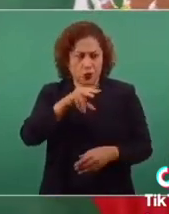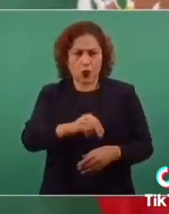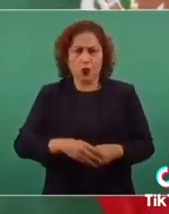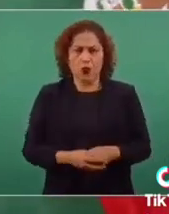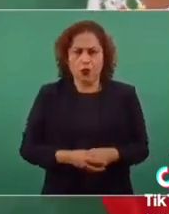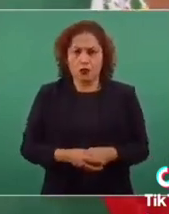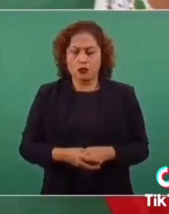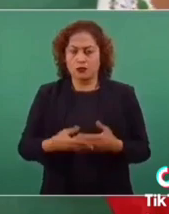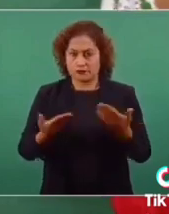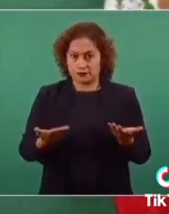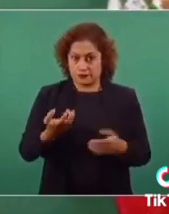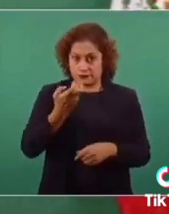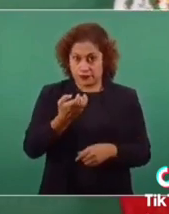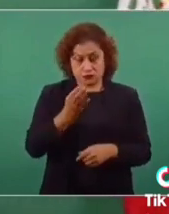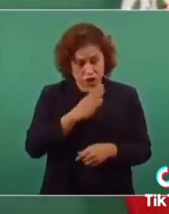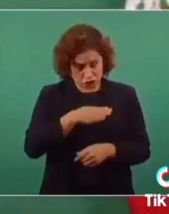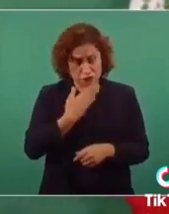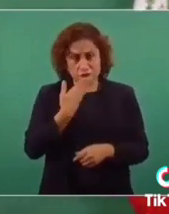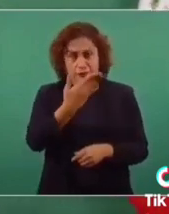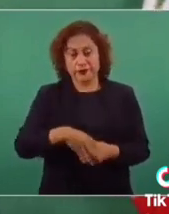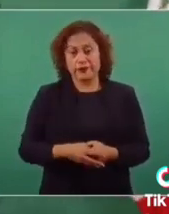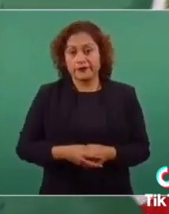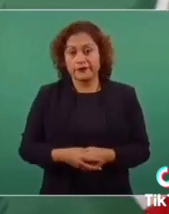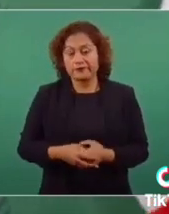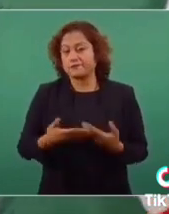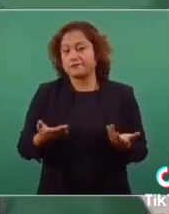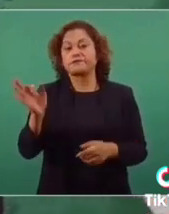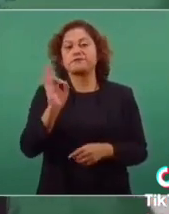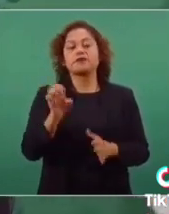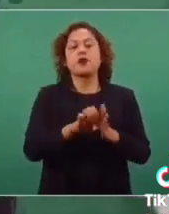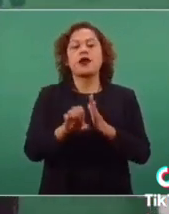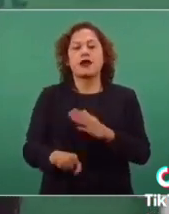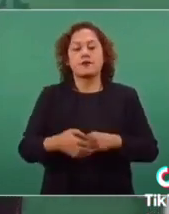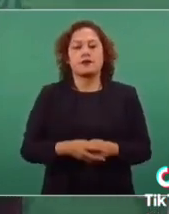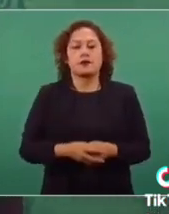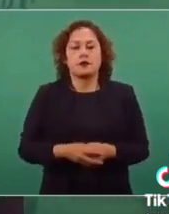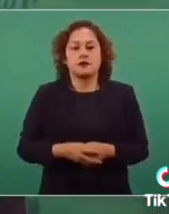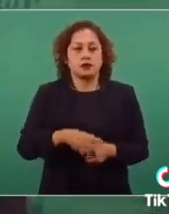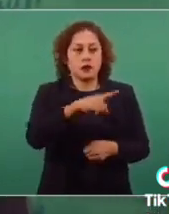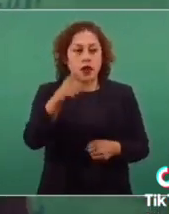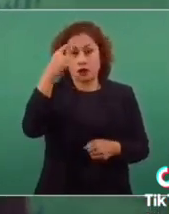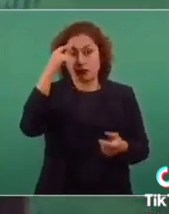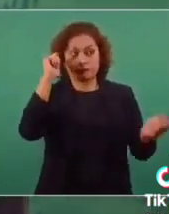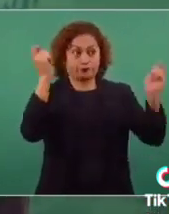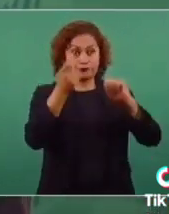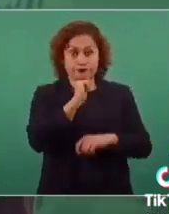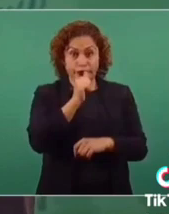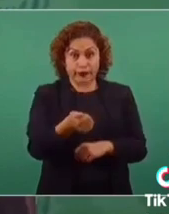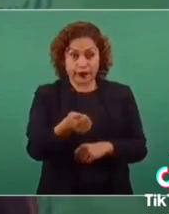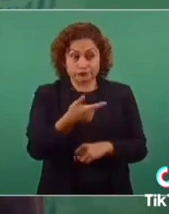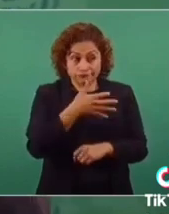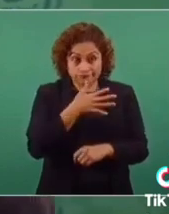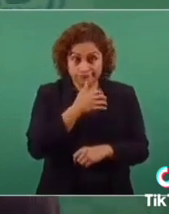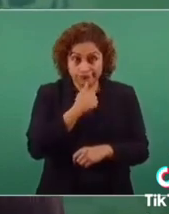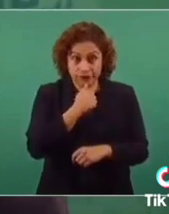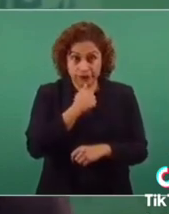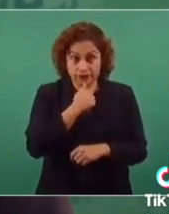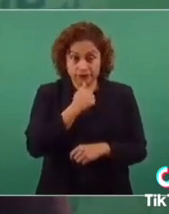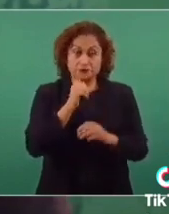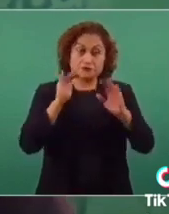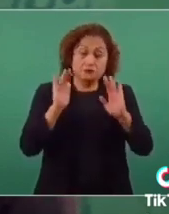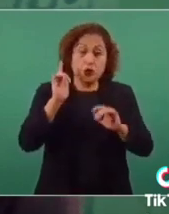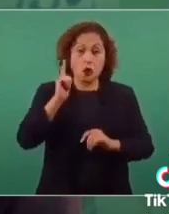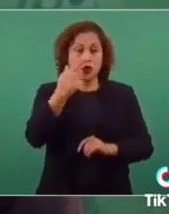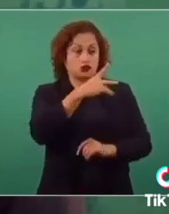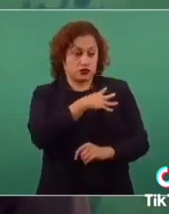Es bueno Si no es ya Es posible que ellos Cambien Que sus hijos sí